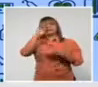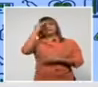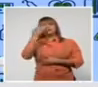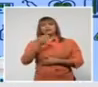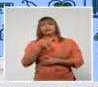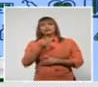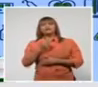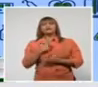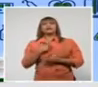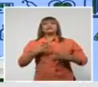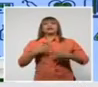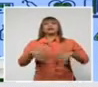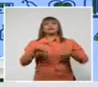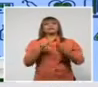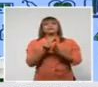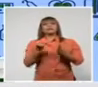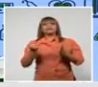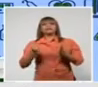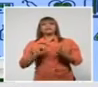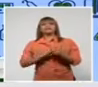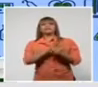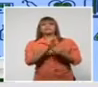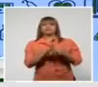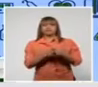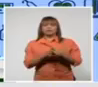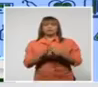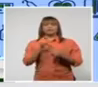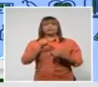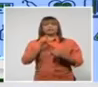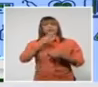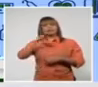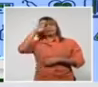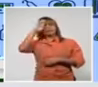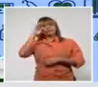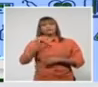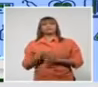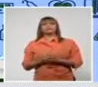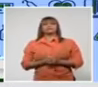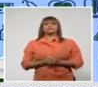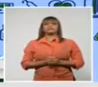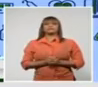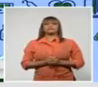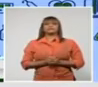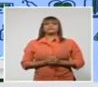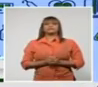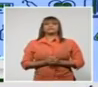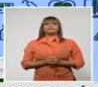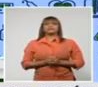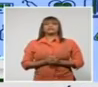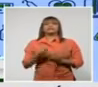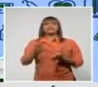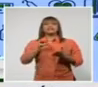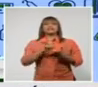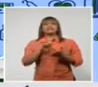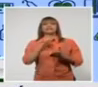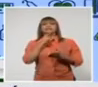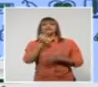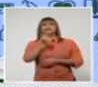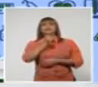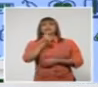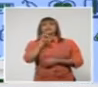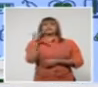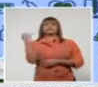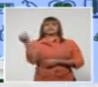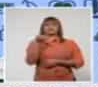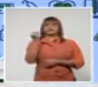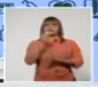la actualización de la situación epidemiológica del país frente a la COVID-19. Por supuesto, desde la sede del Centro de Prensa Internacional del Ministerio